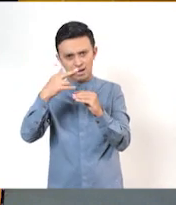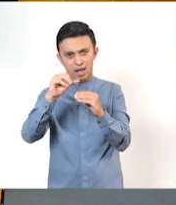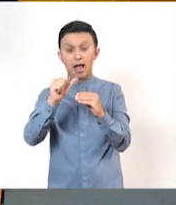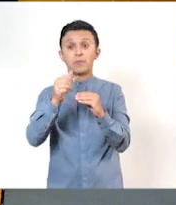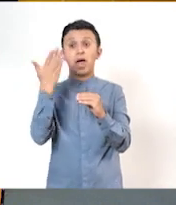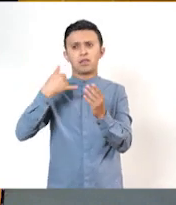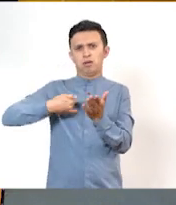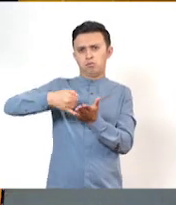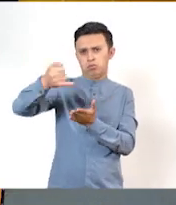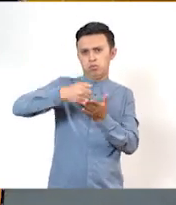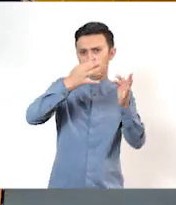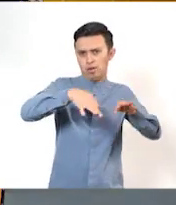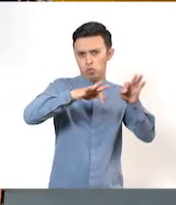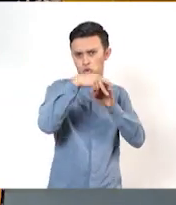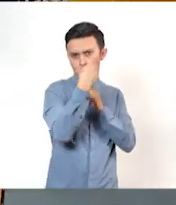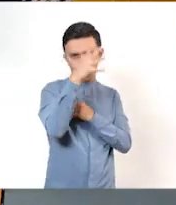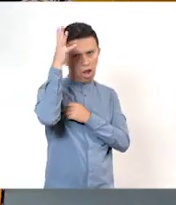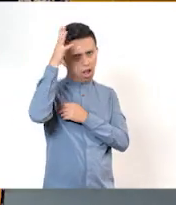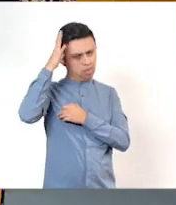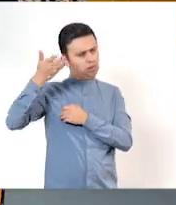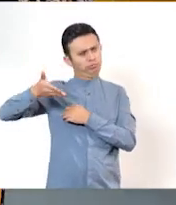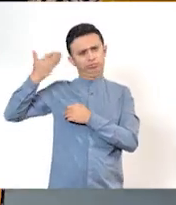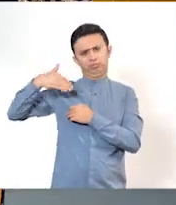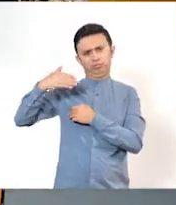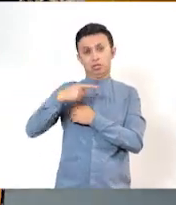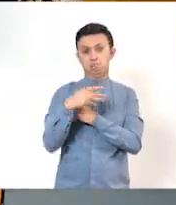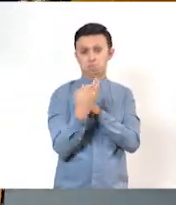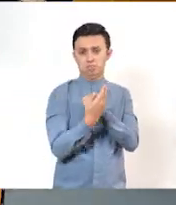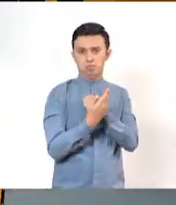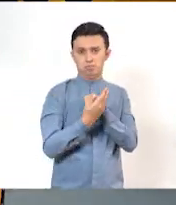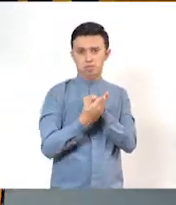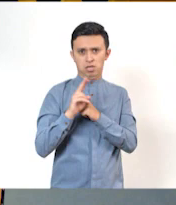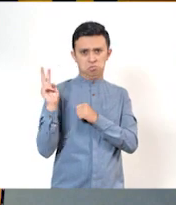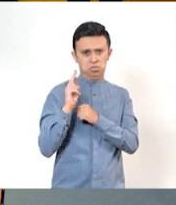cultivos más importantes de los aztecas y es muy nutritiva.